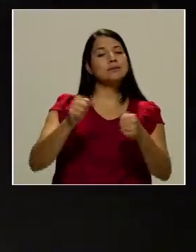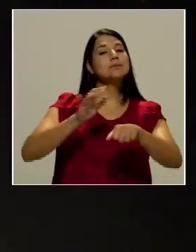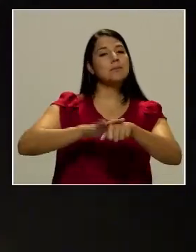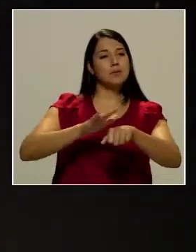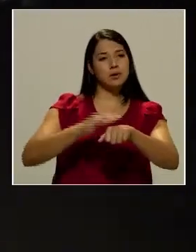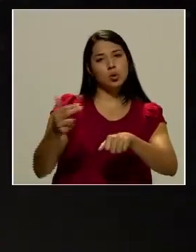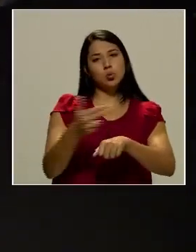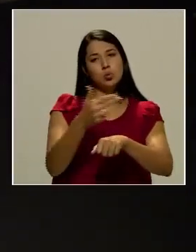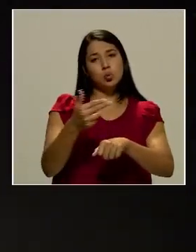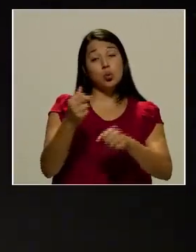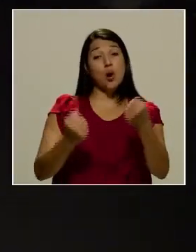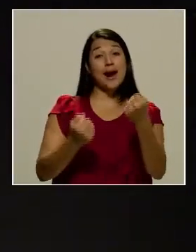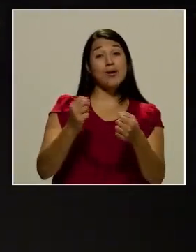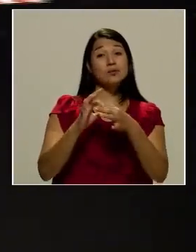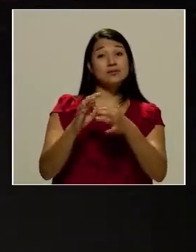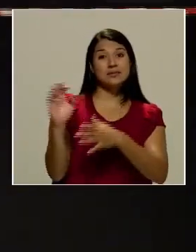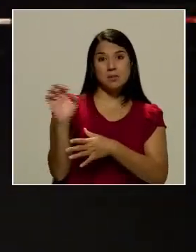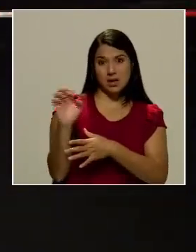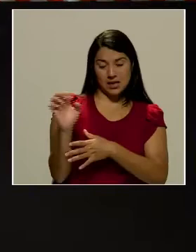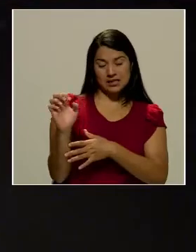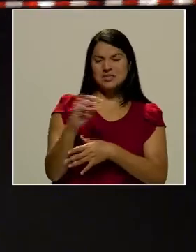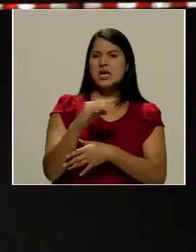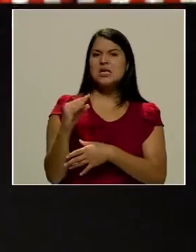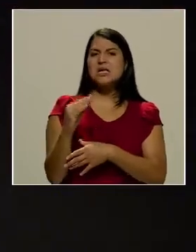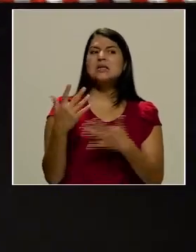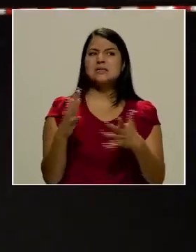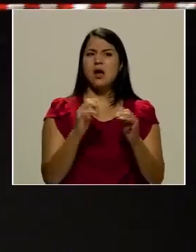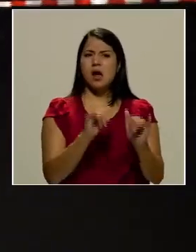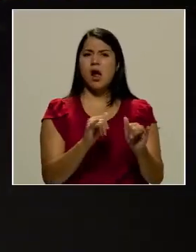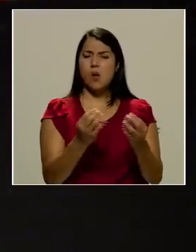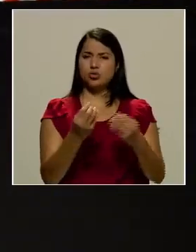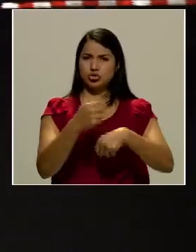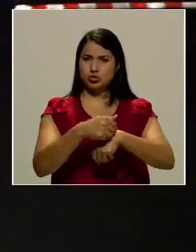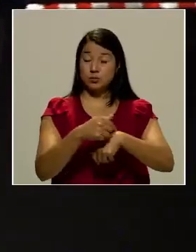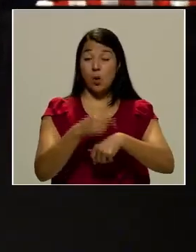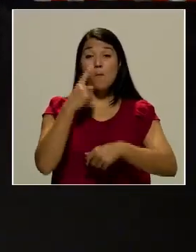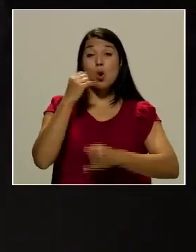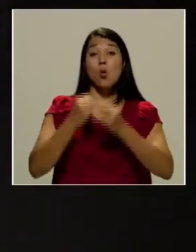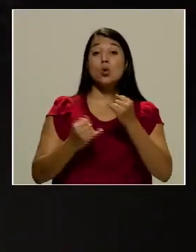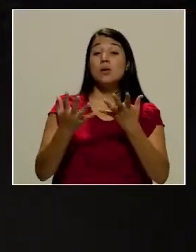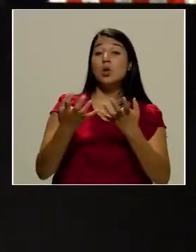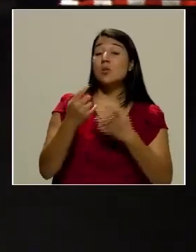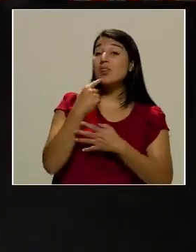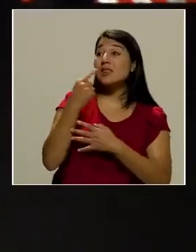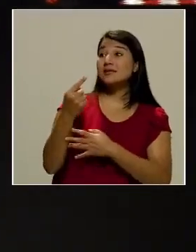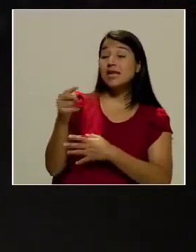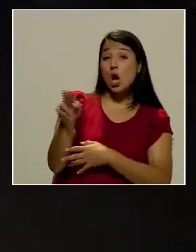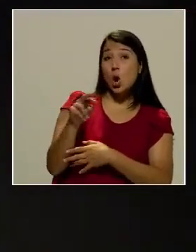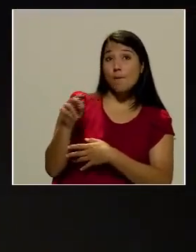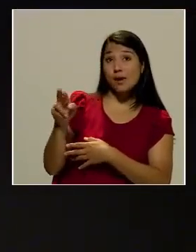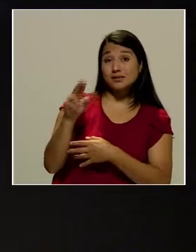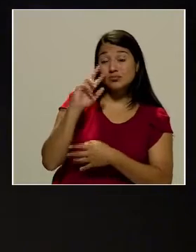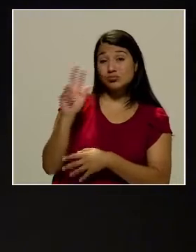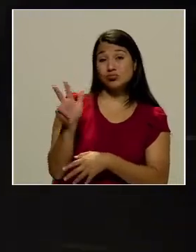ver, y también ellos se mantienen acá ya desde hace bastante rato. Por último, nada más, le decimos al compañero que se vuelva para